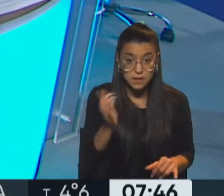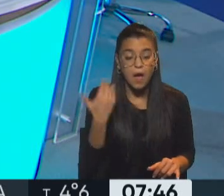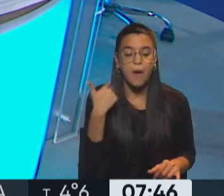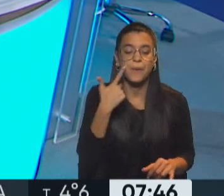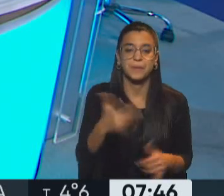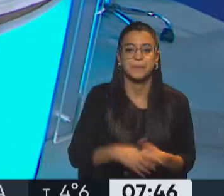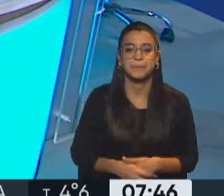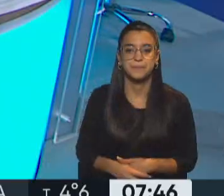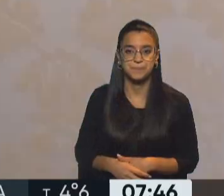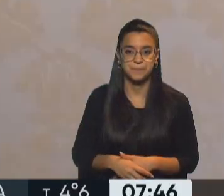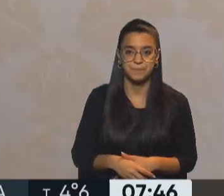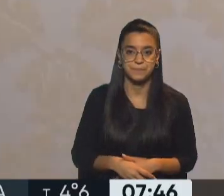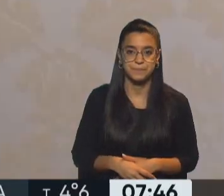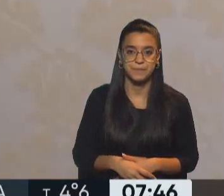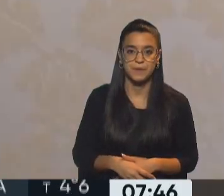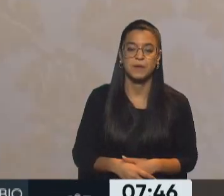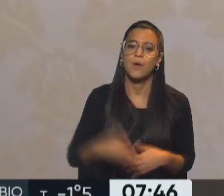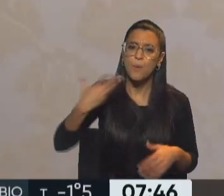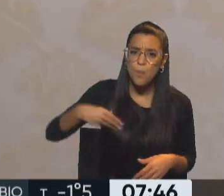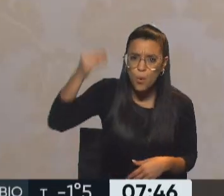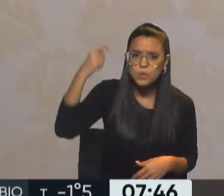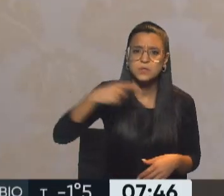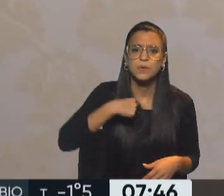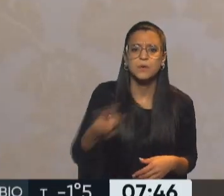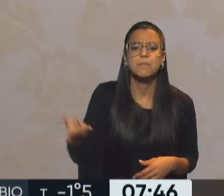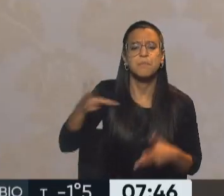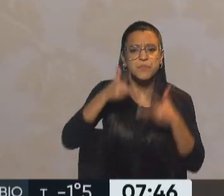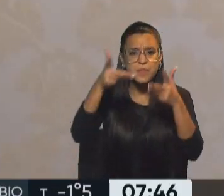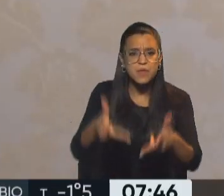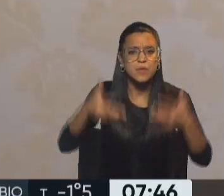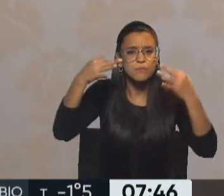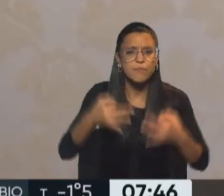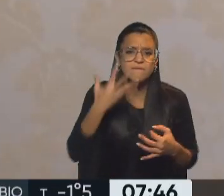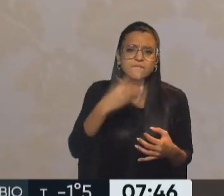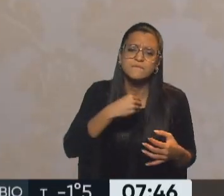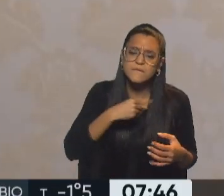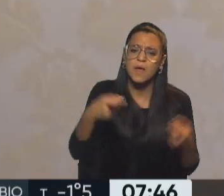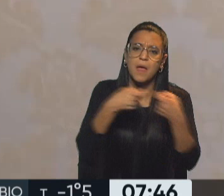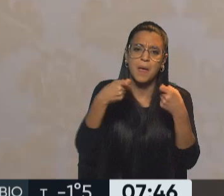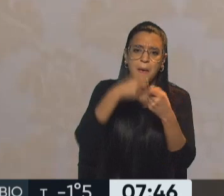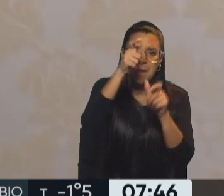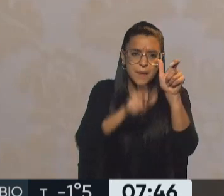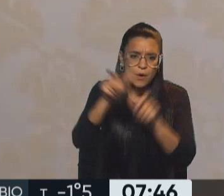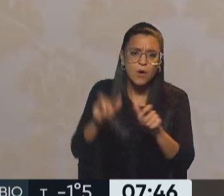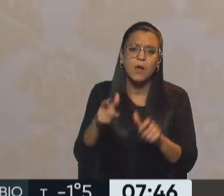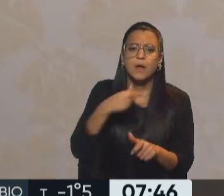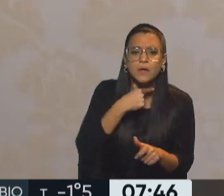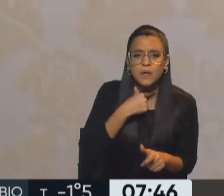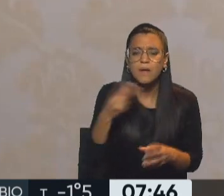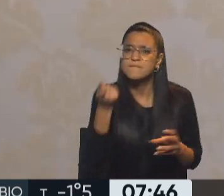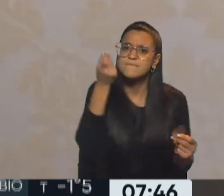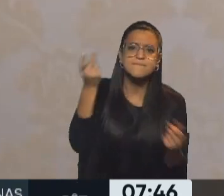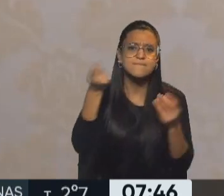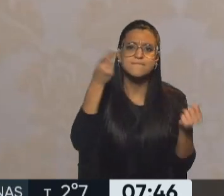vamos a usarlo varias veces me he referido a la noble vocación del empresario que busca con creatividad